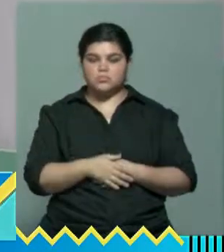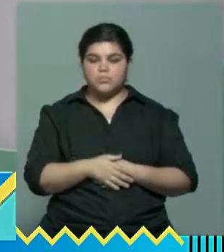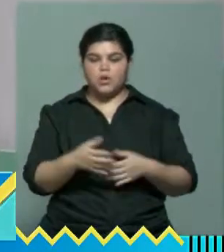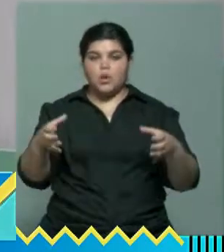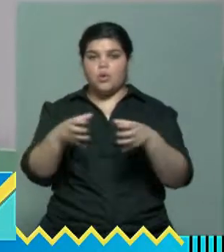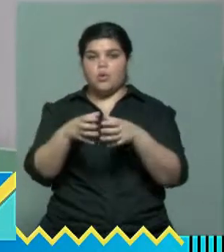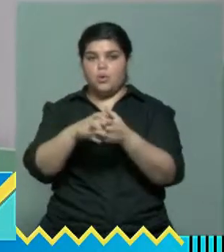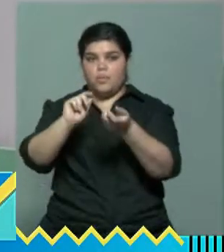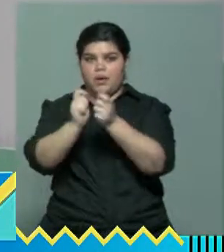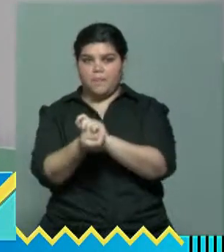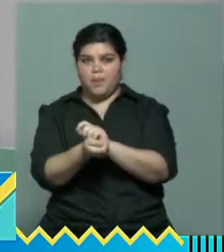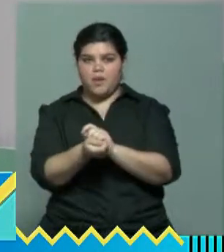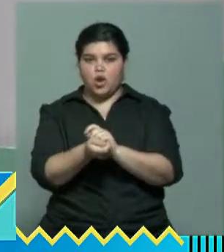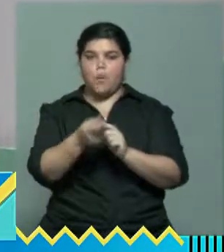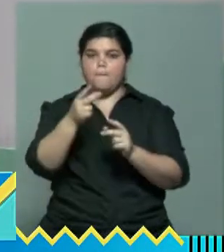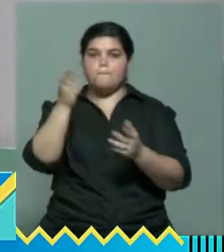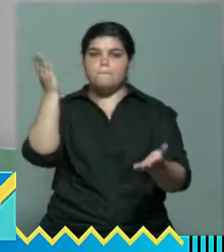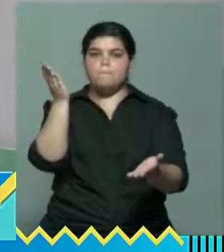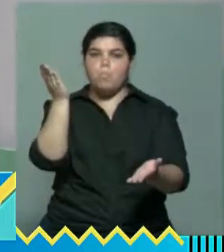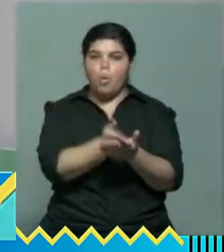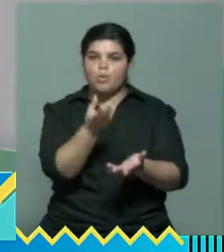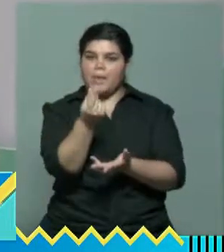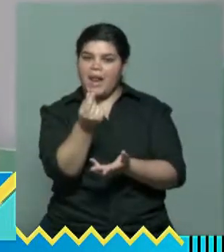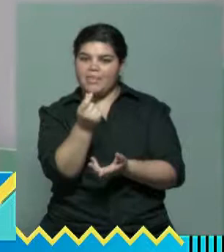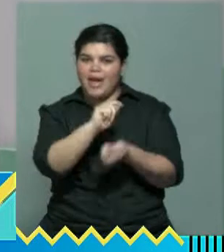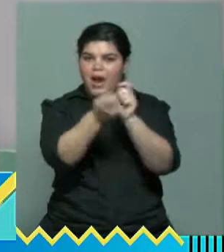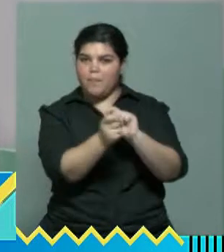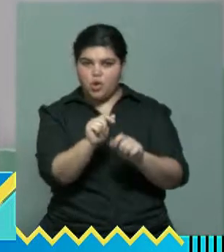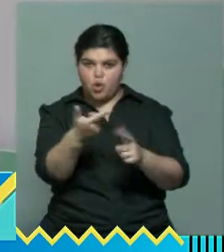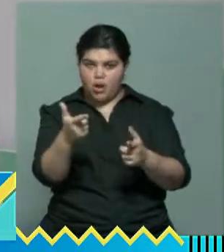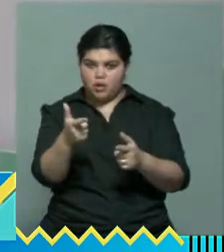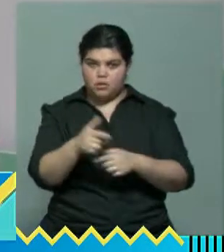se cambió el monto de la multa. Bien. O sea que